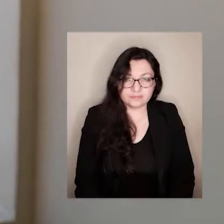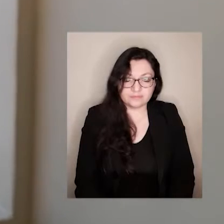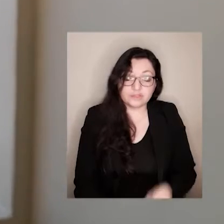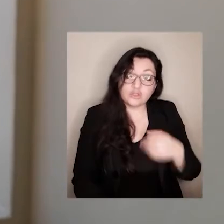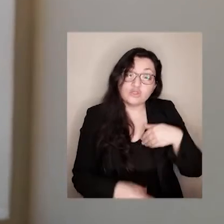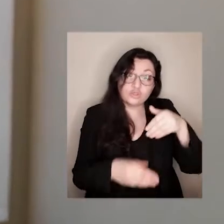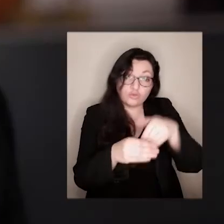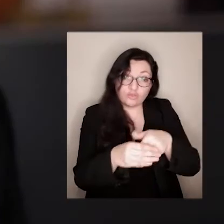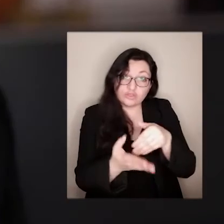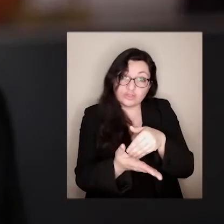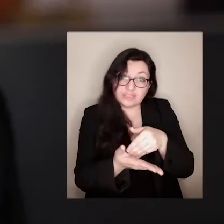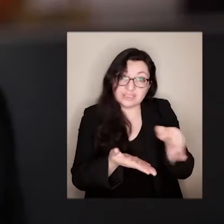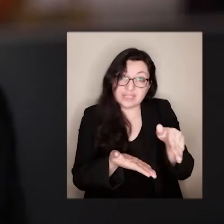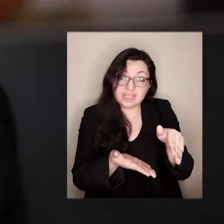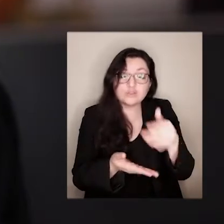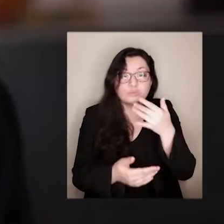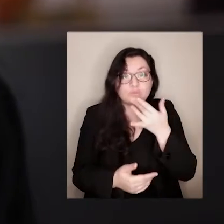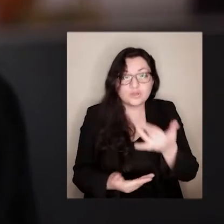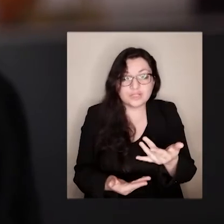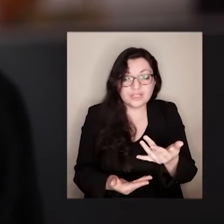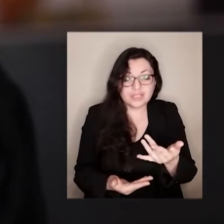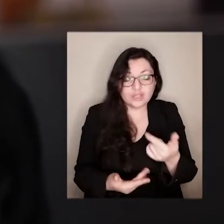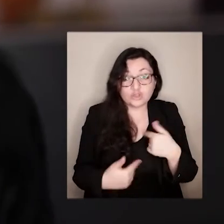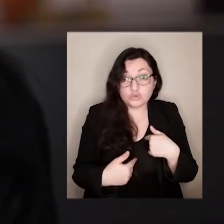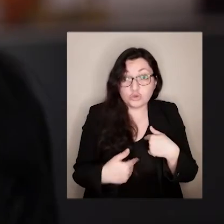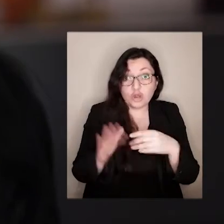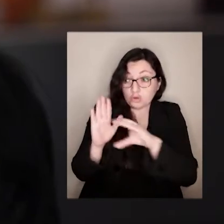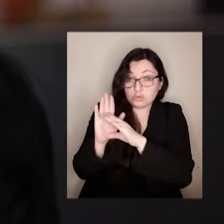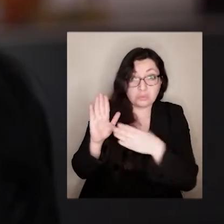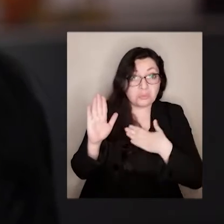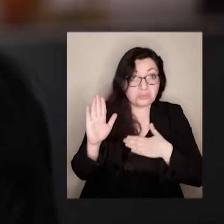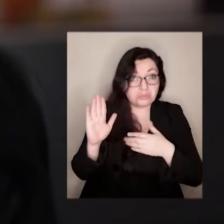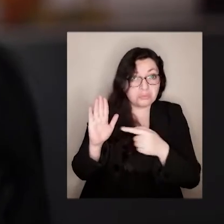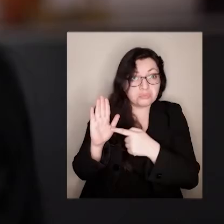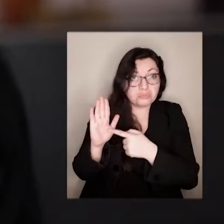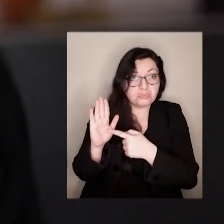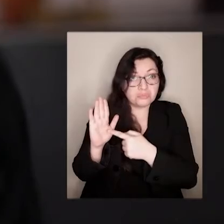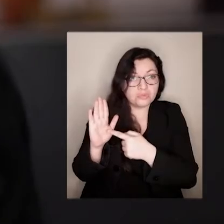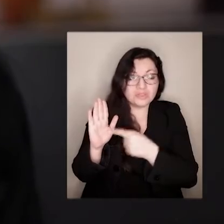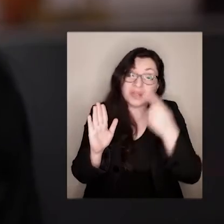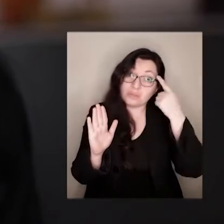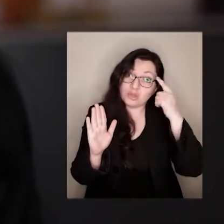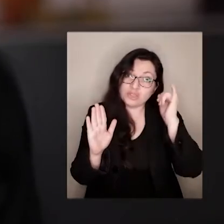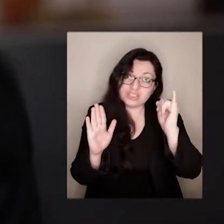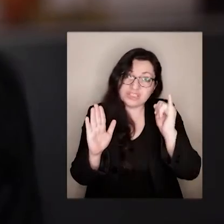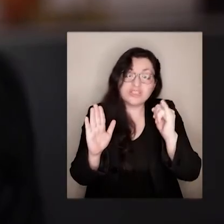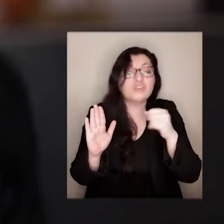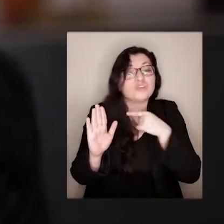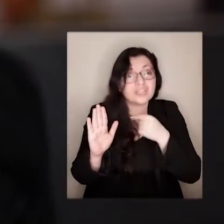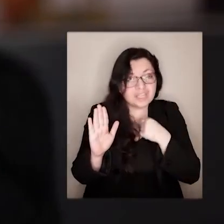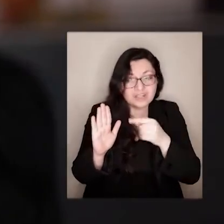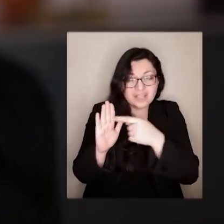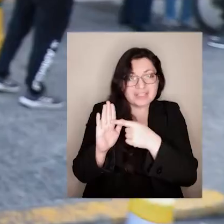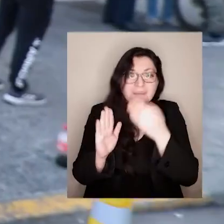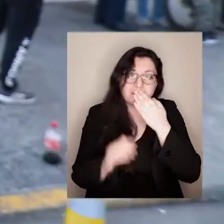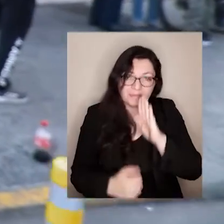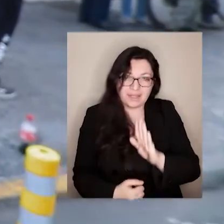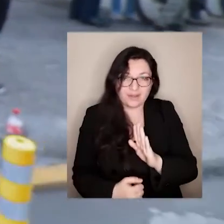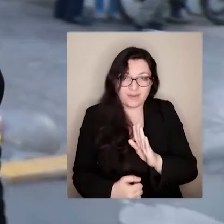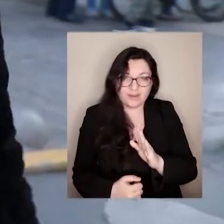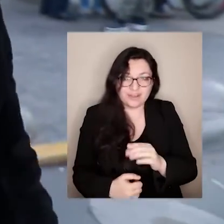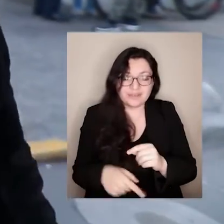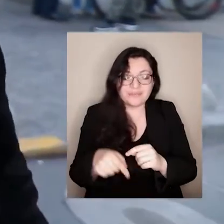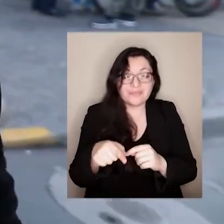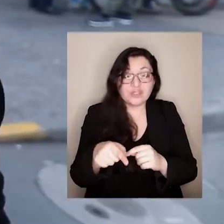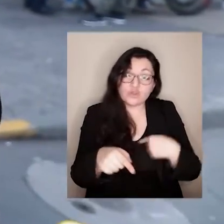Yo voto por rechazo porque estoy conforme con nuestra Constitución, pero sí quiero que la mejoren. Creo